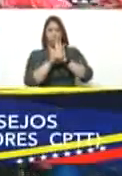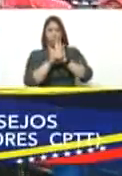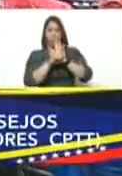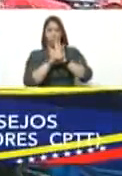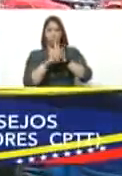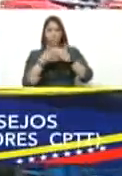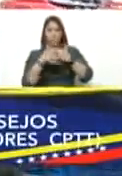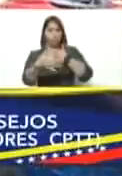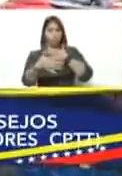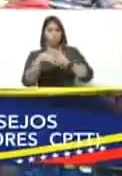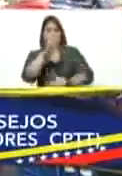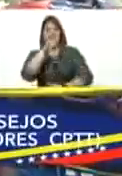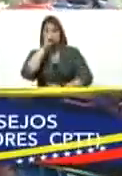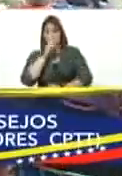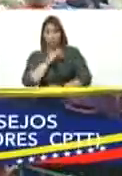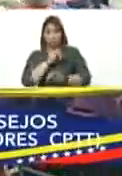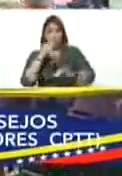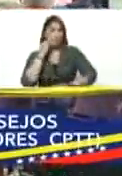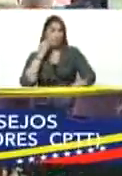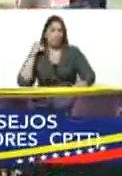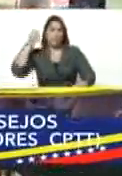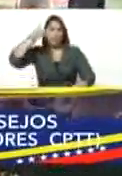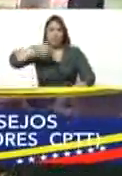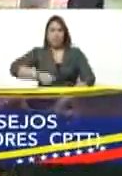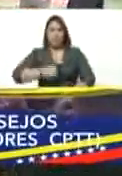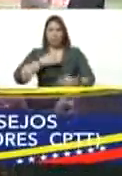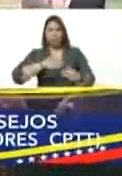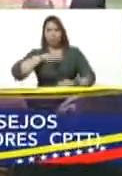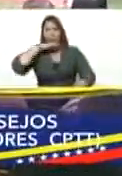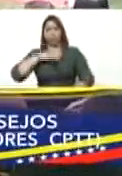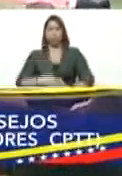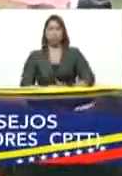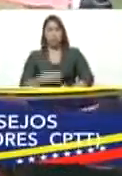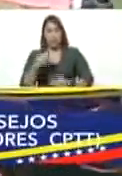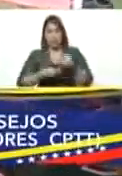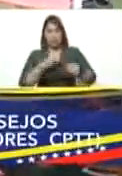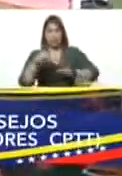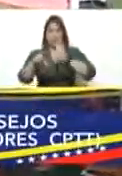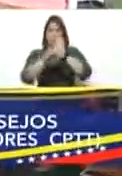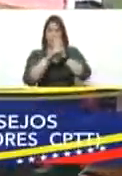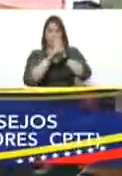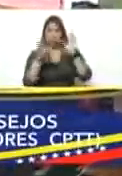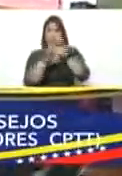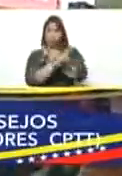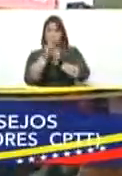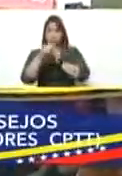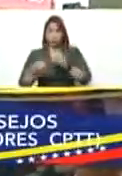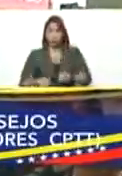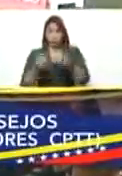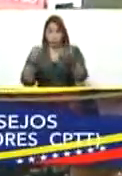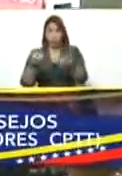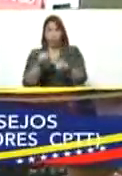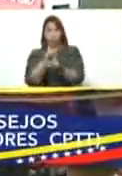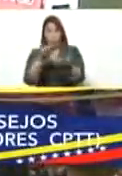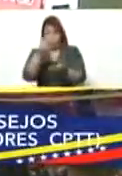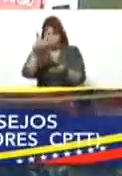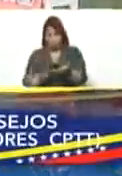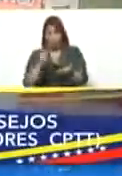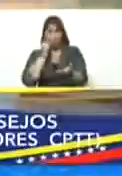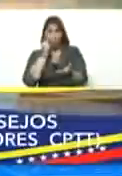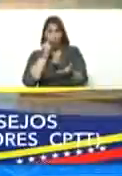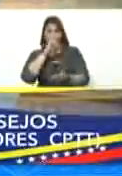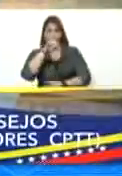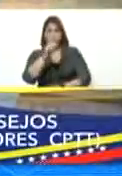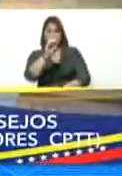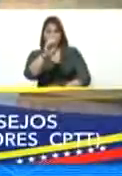pasado 4 años y ahí la experiencia es suficiente para hacer el reglamento. Yo le doy a usted, señor José Ramón